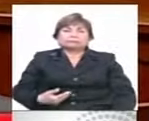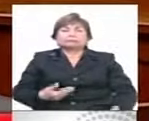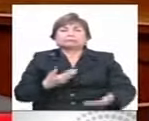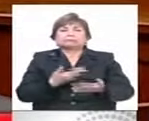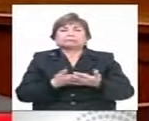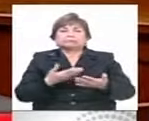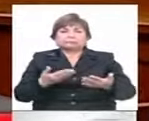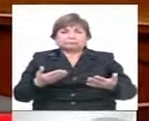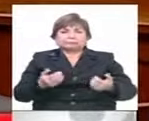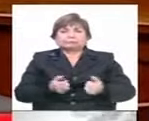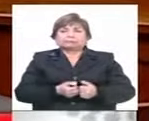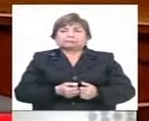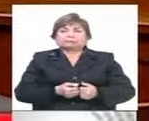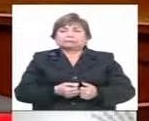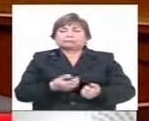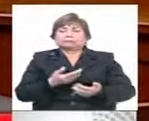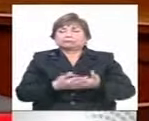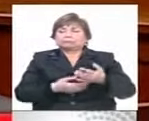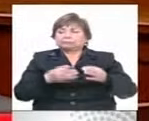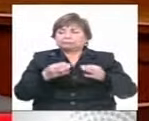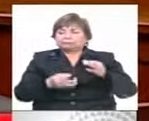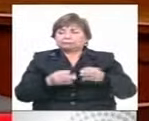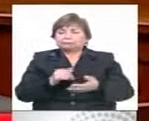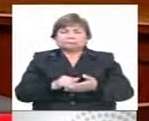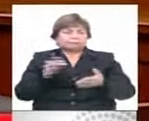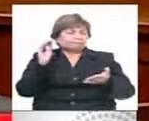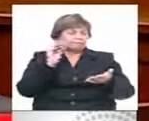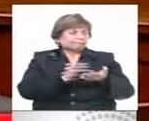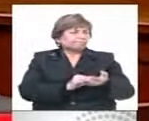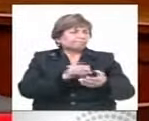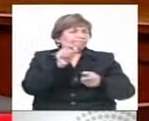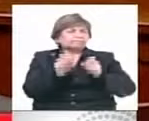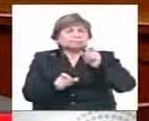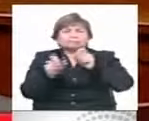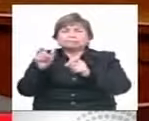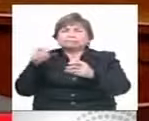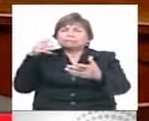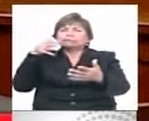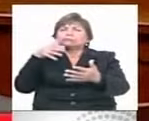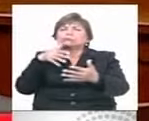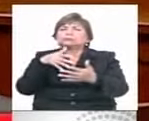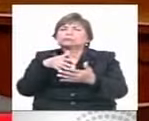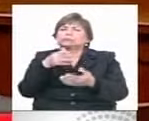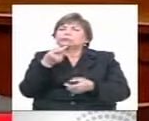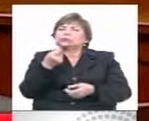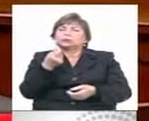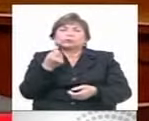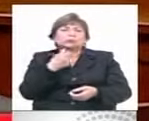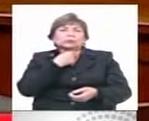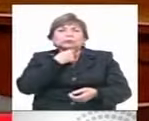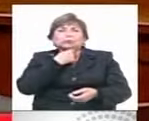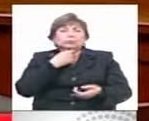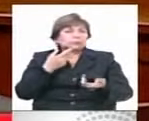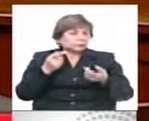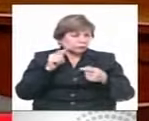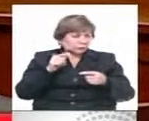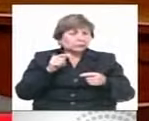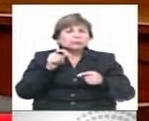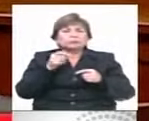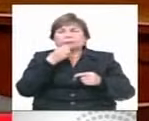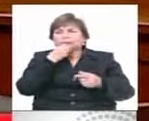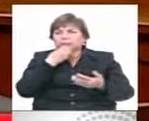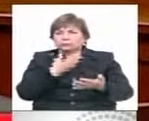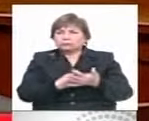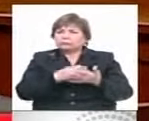instrumento orientado en resultados para la población más vulnerable económicamente, generando capacidades y oportunidades para una